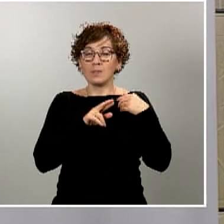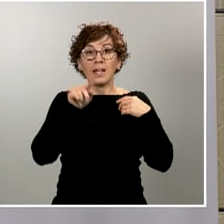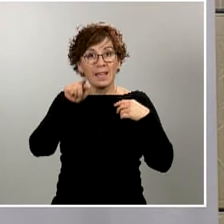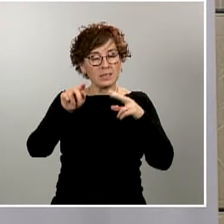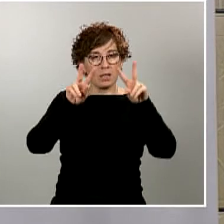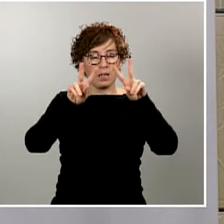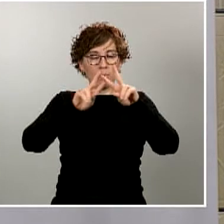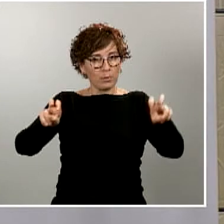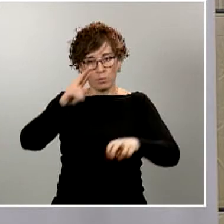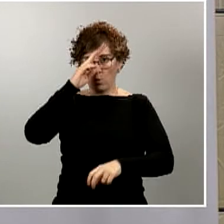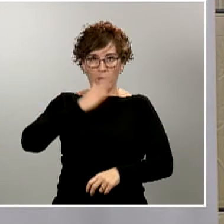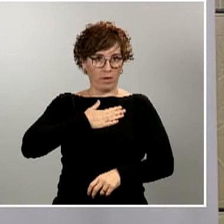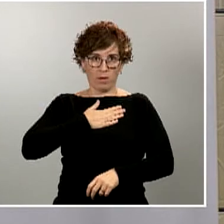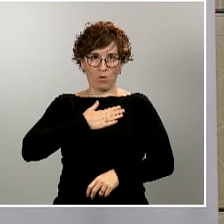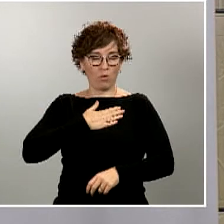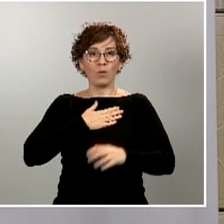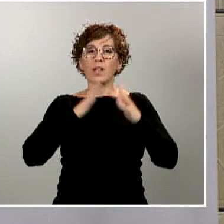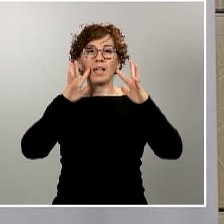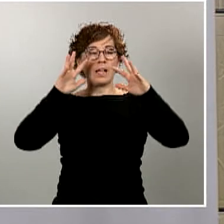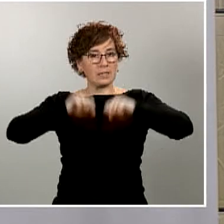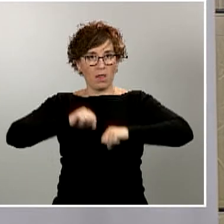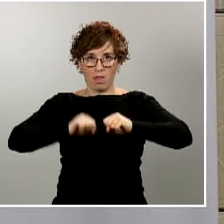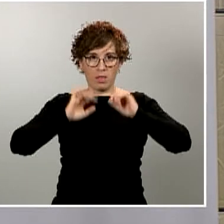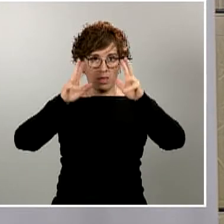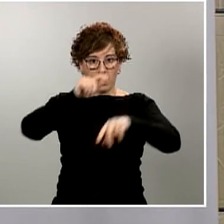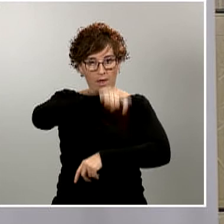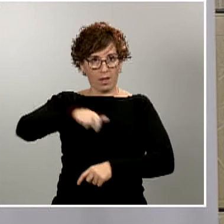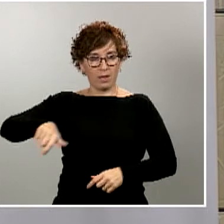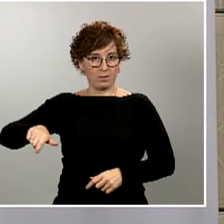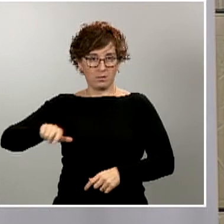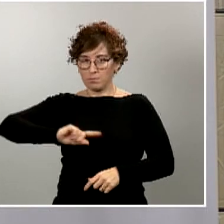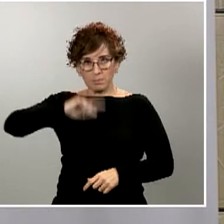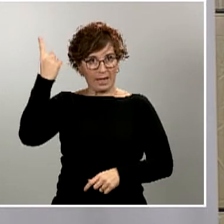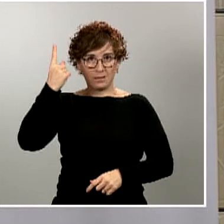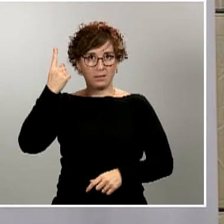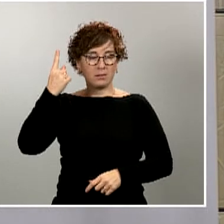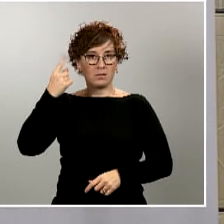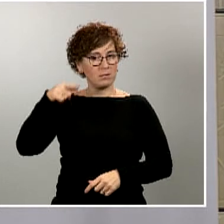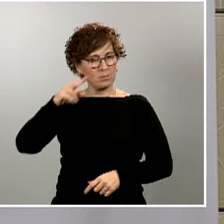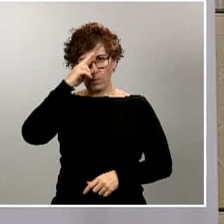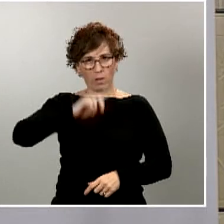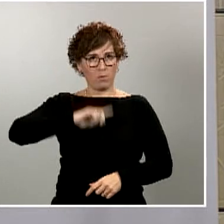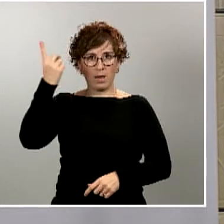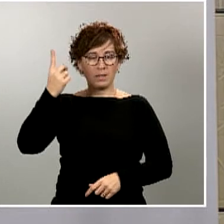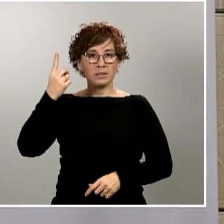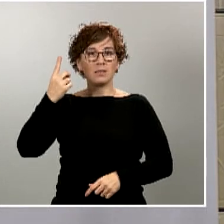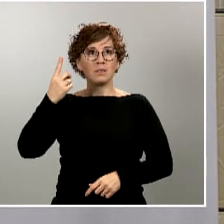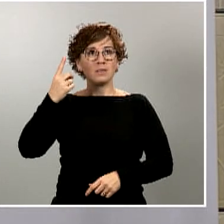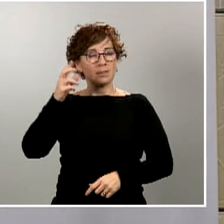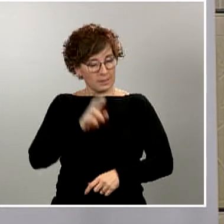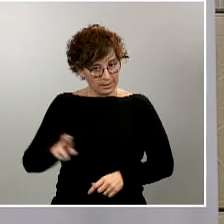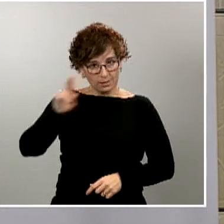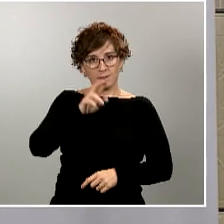Gobierno, las residencias de mayores y las personas de edad avanzada. El Gobierno, quiero recordar una vez más, hizo ya un